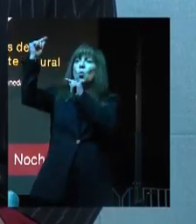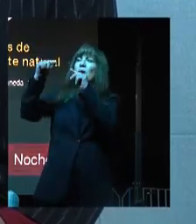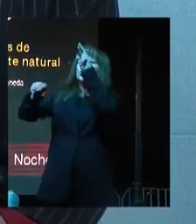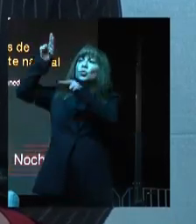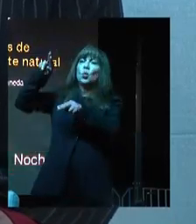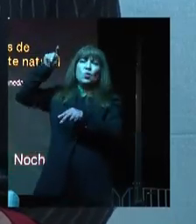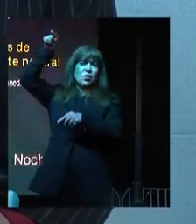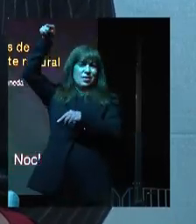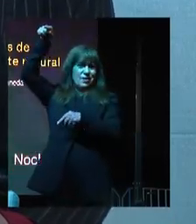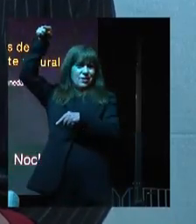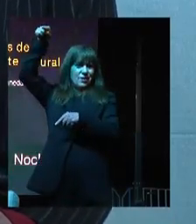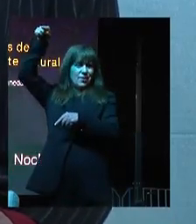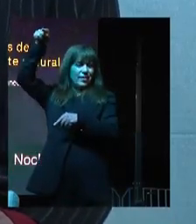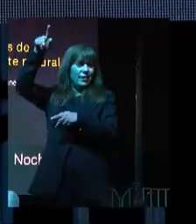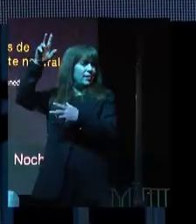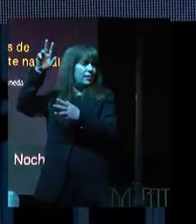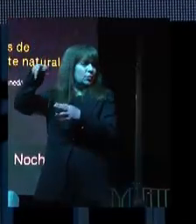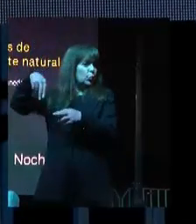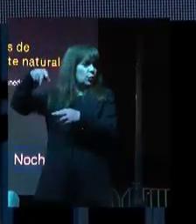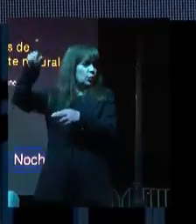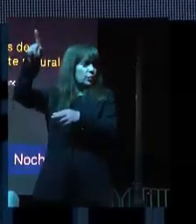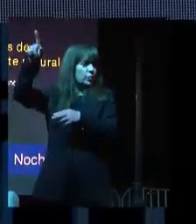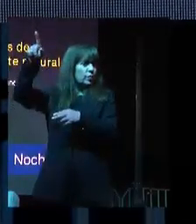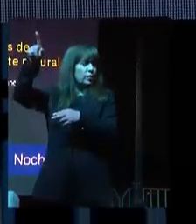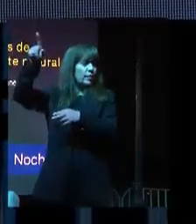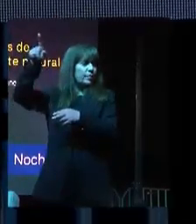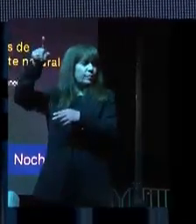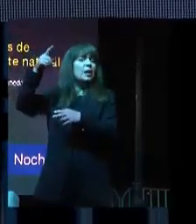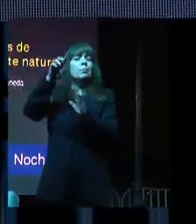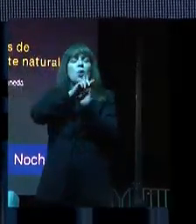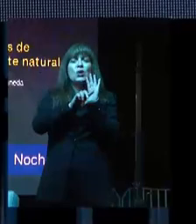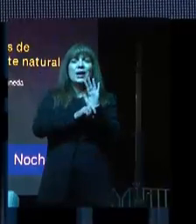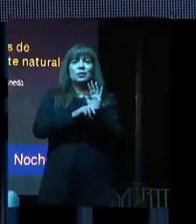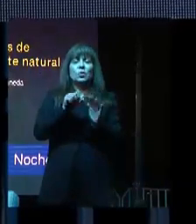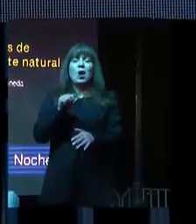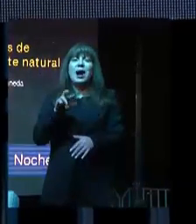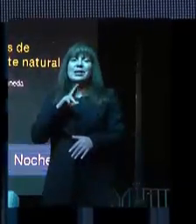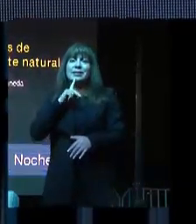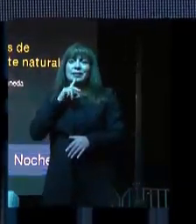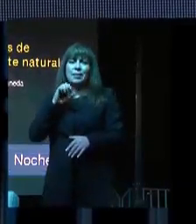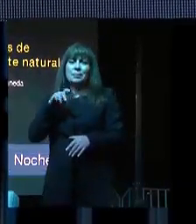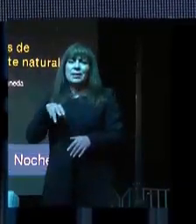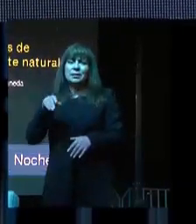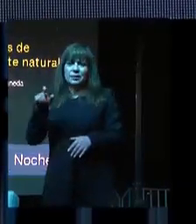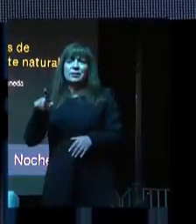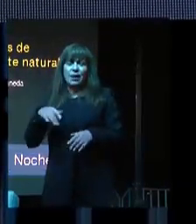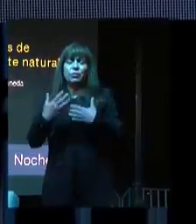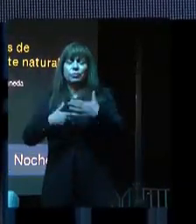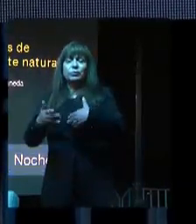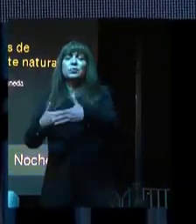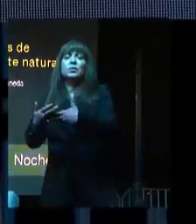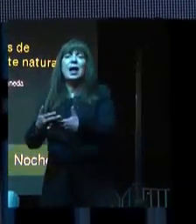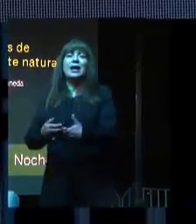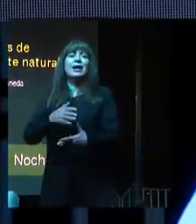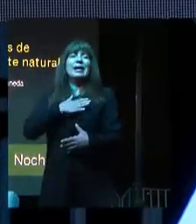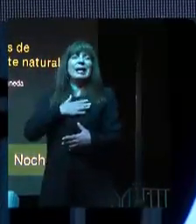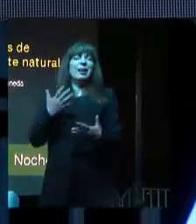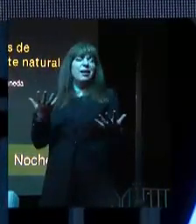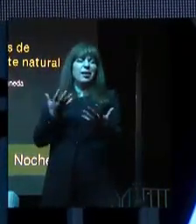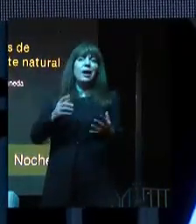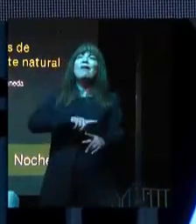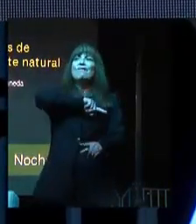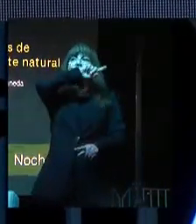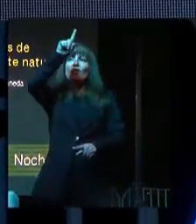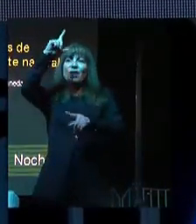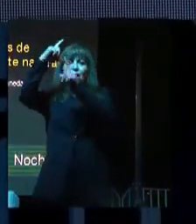Bueno, el proyecto Artemisa está funcionando. El proyecto Artemisa lo que pretende es volver a la Luna, pero con una